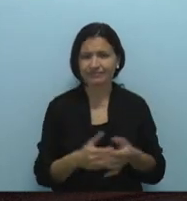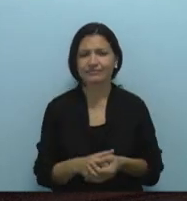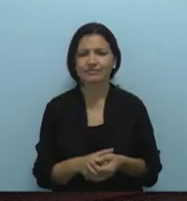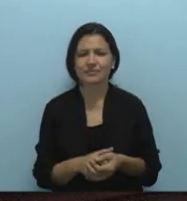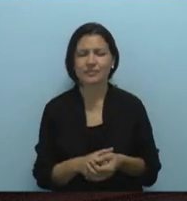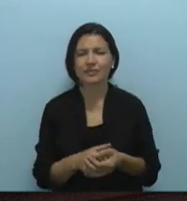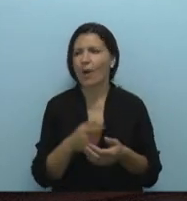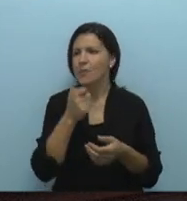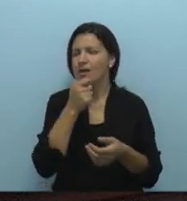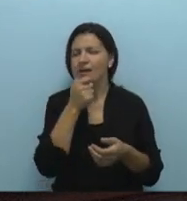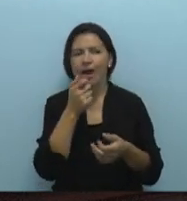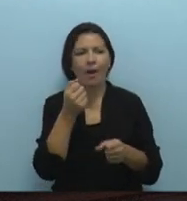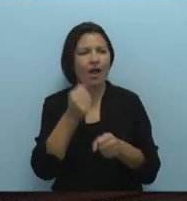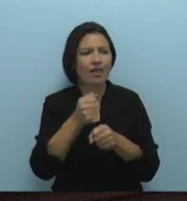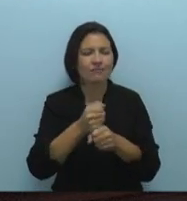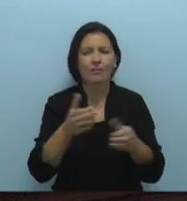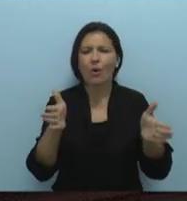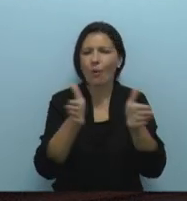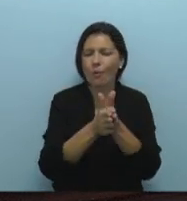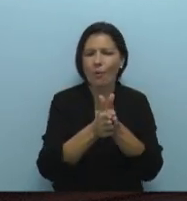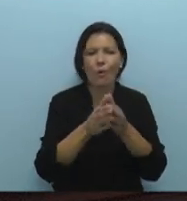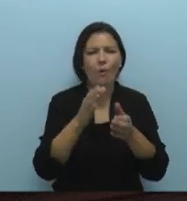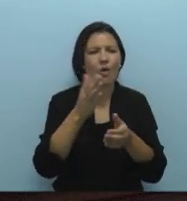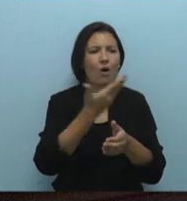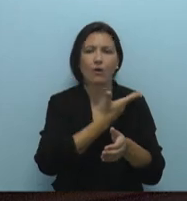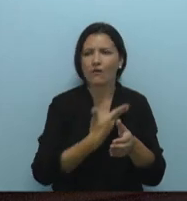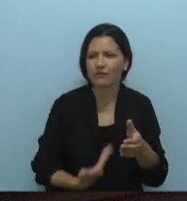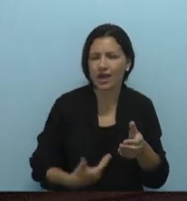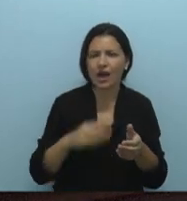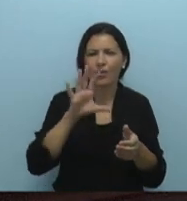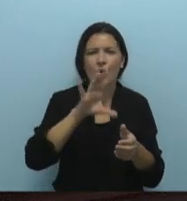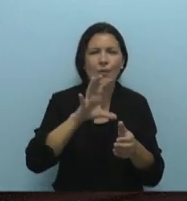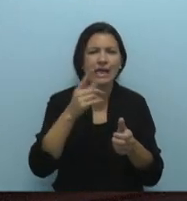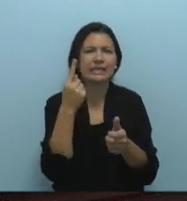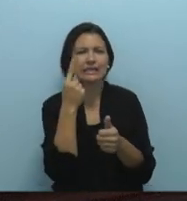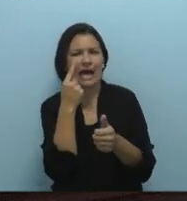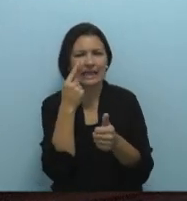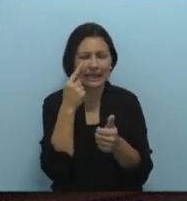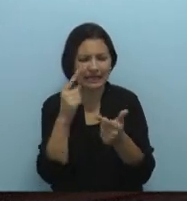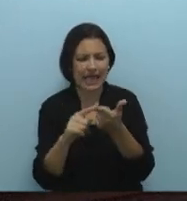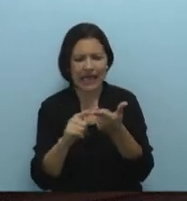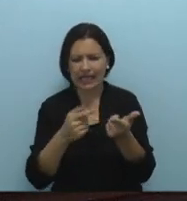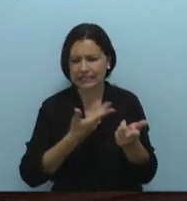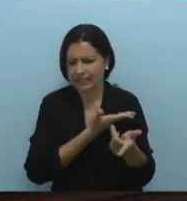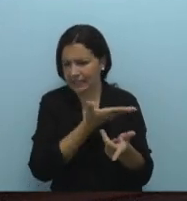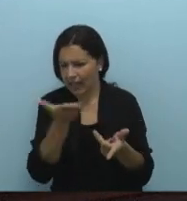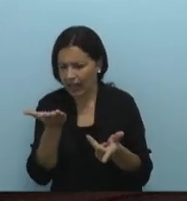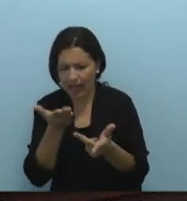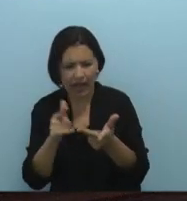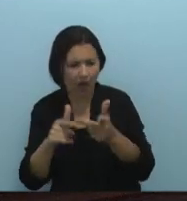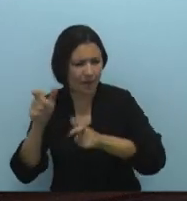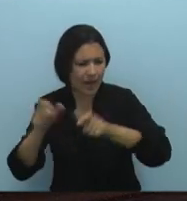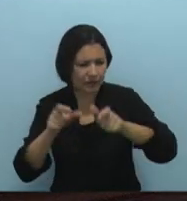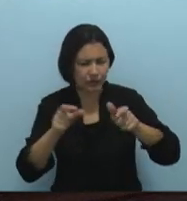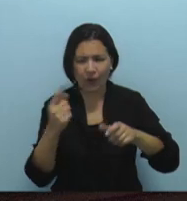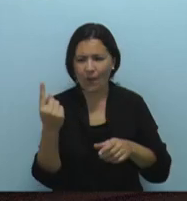gobierno provincial, los gobiernos locales, la ciudadanía, y en esto es cuando pasamos a la acción,